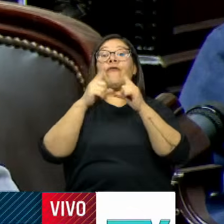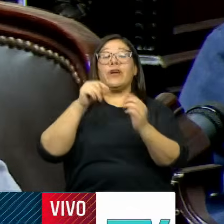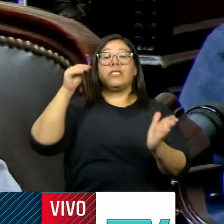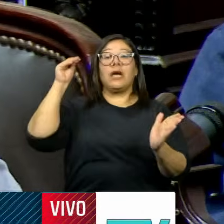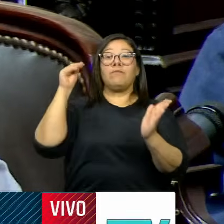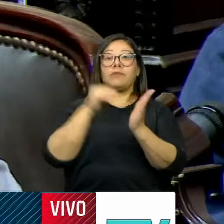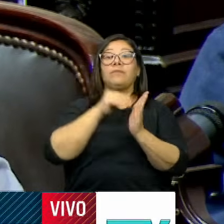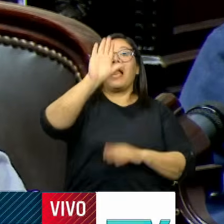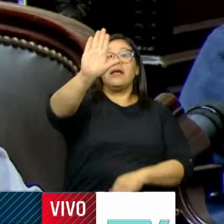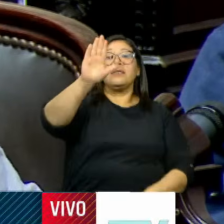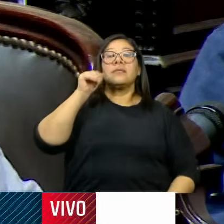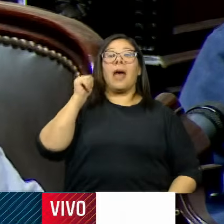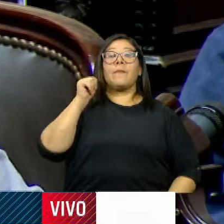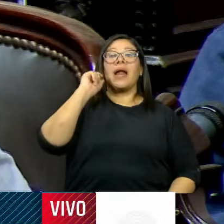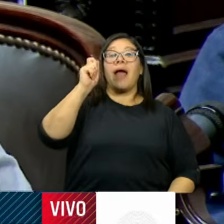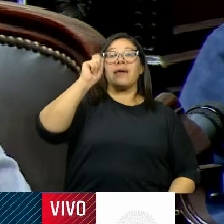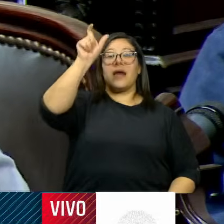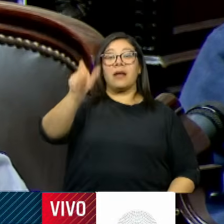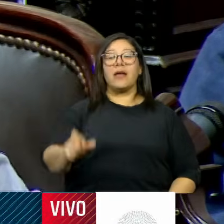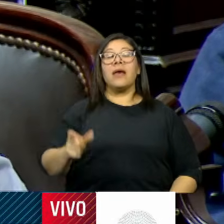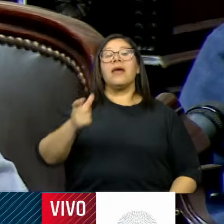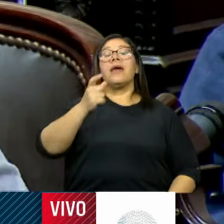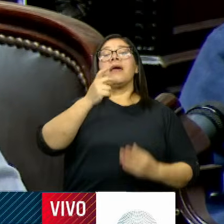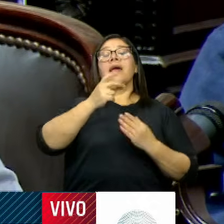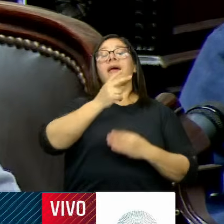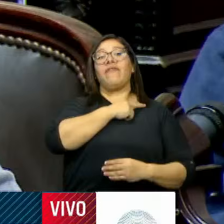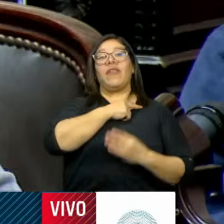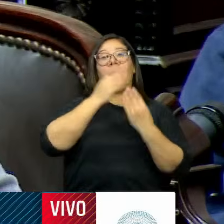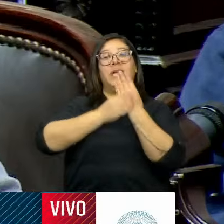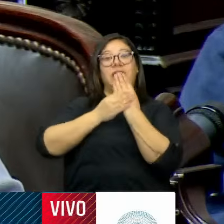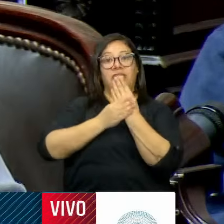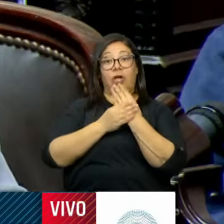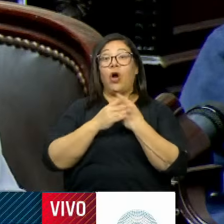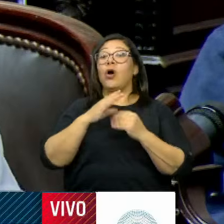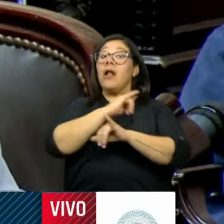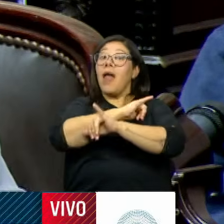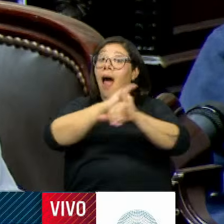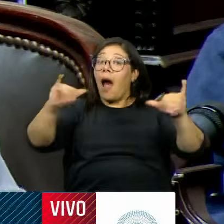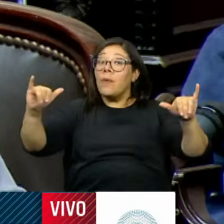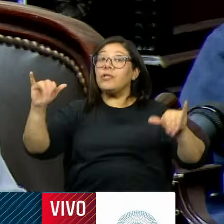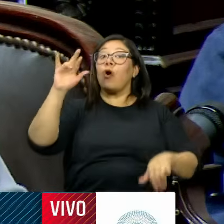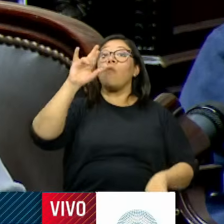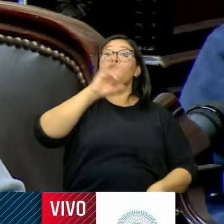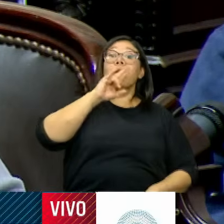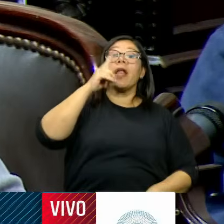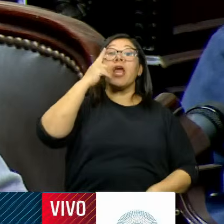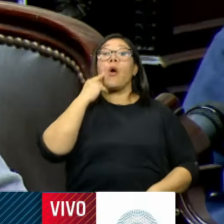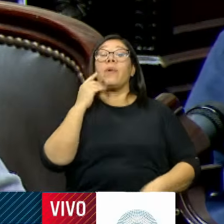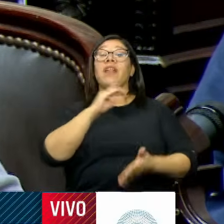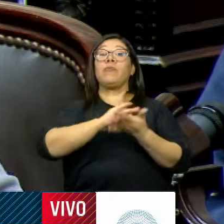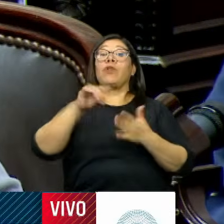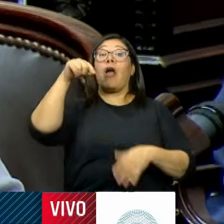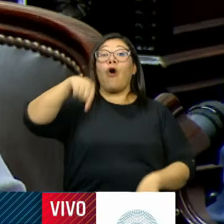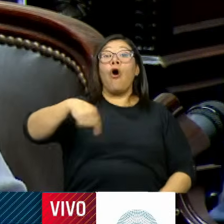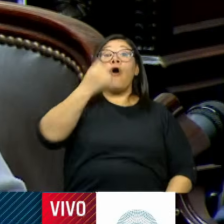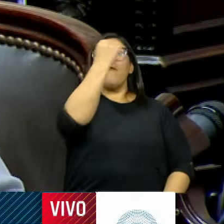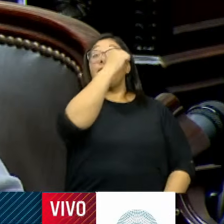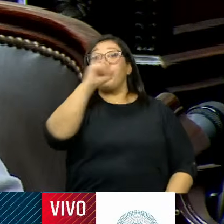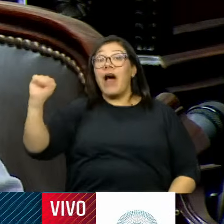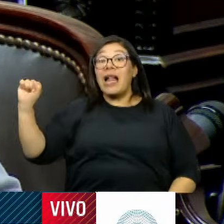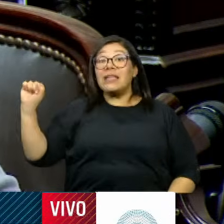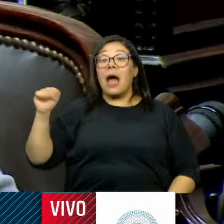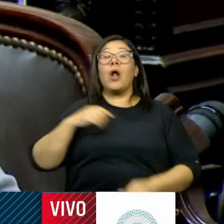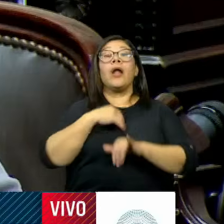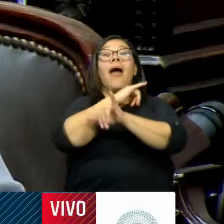al jefe de gabinete. Sepan los diputados y diputadas que no se sentaron hoy acá, sepan quienes